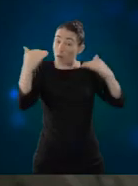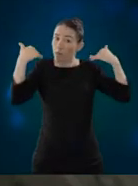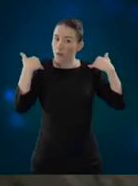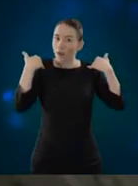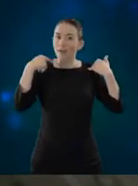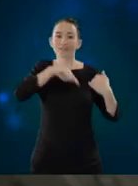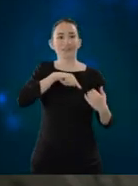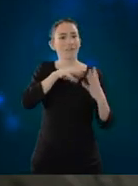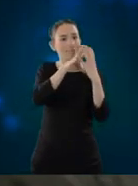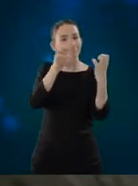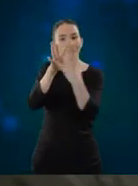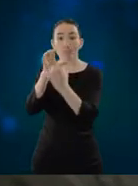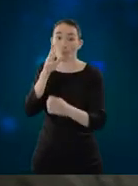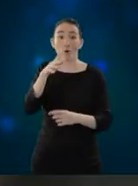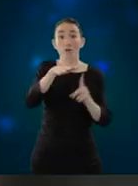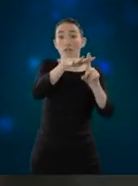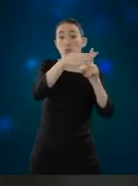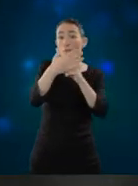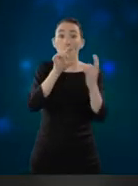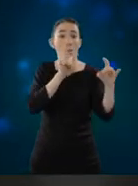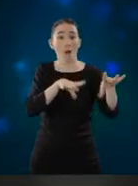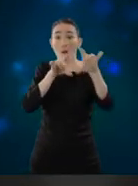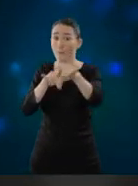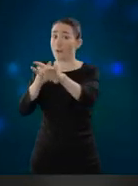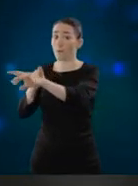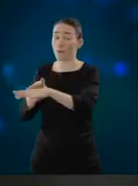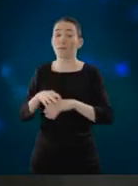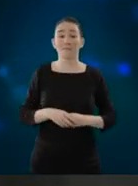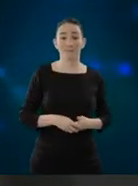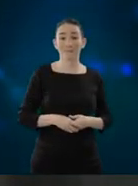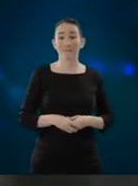se sienten comprendidos por personas que están en su misma situación.